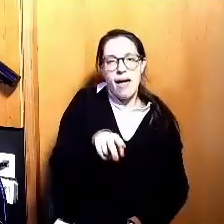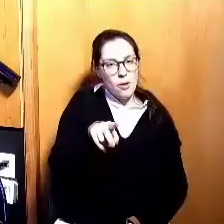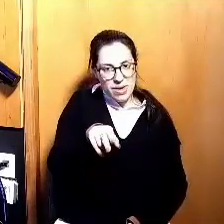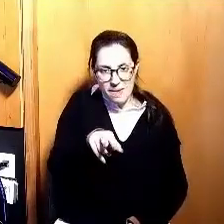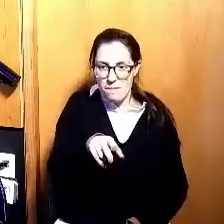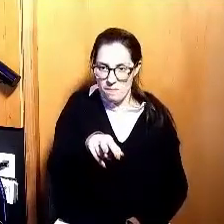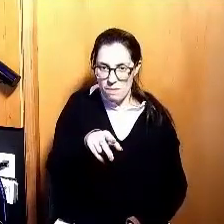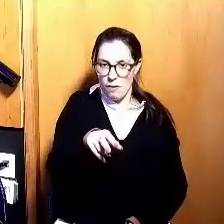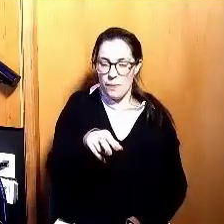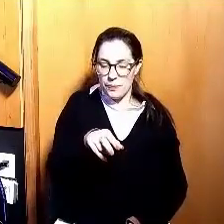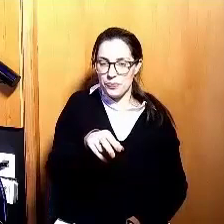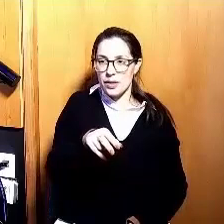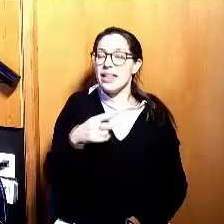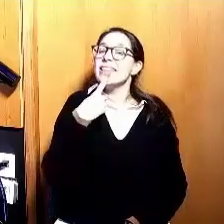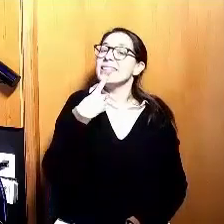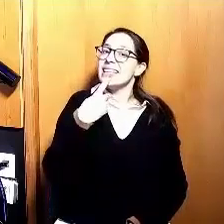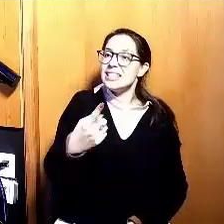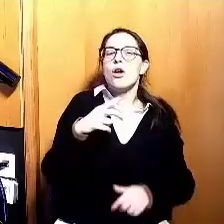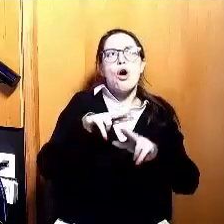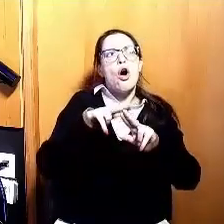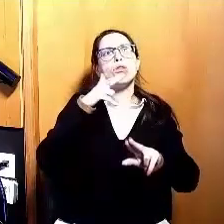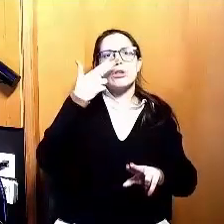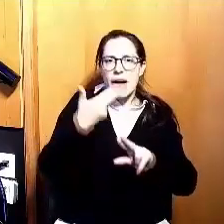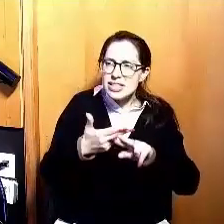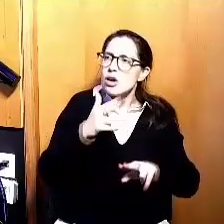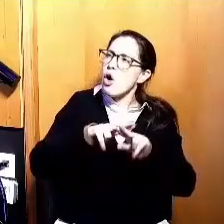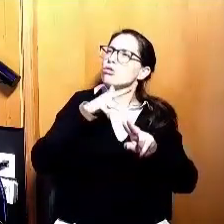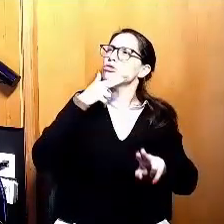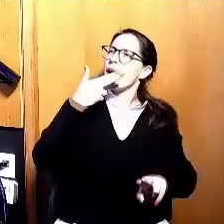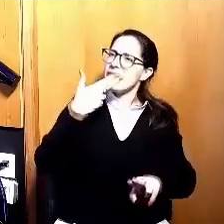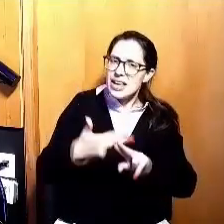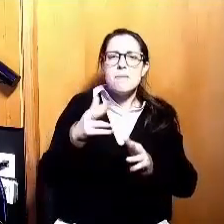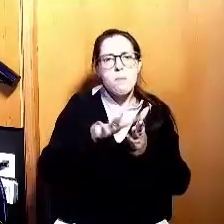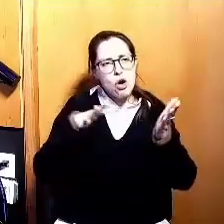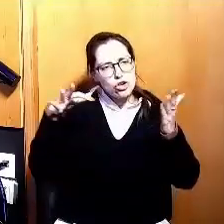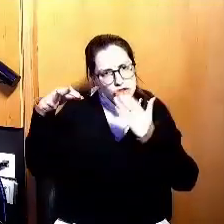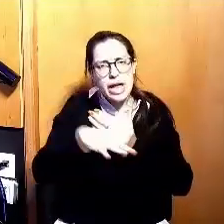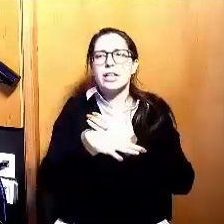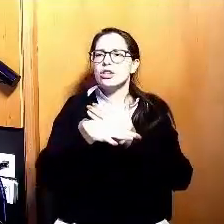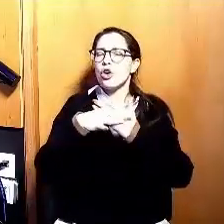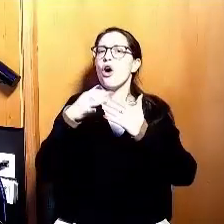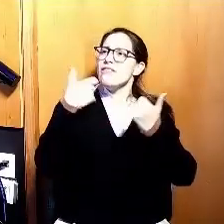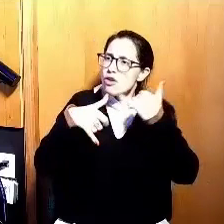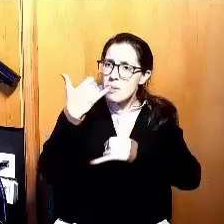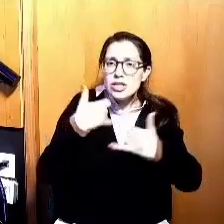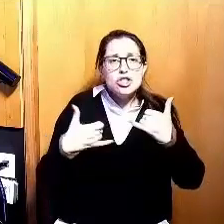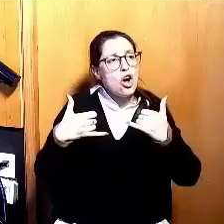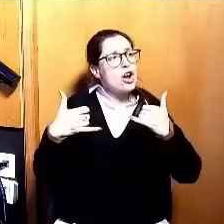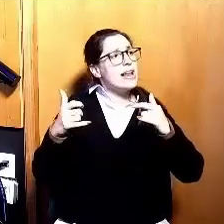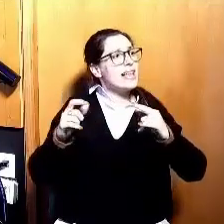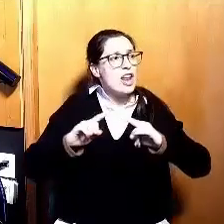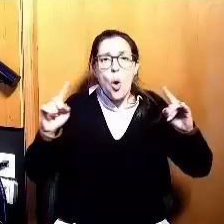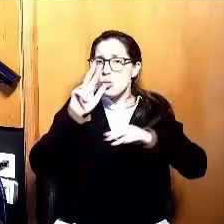y estancante. Es decir, otra vez otro proyecto de sociedad civil que genera datos que nadie usa, otro proyecto de